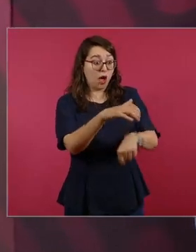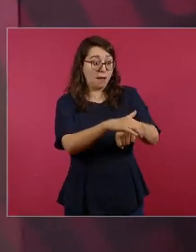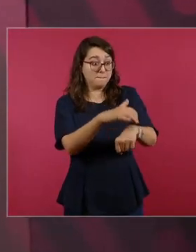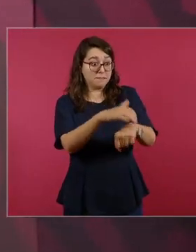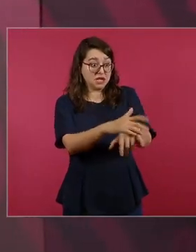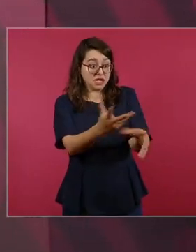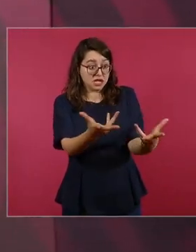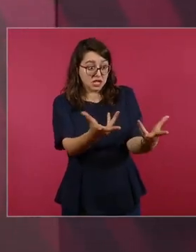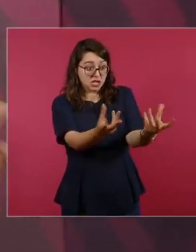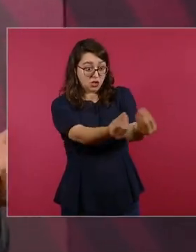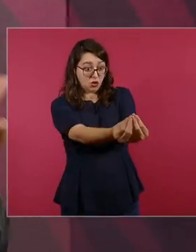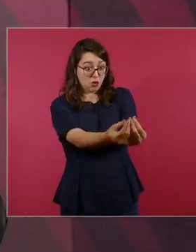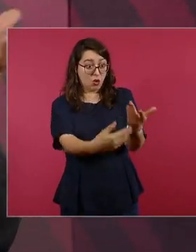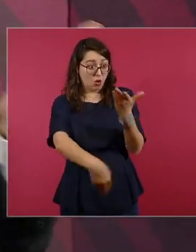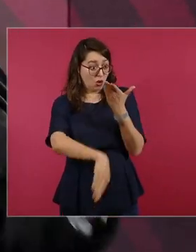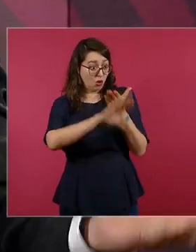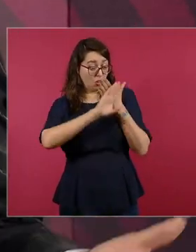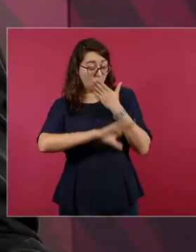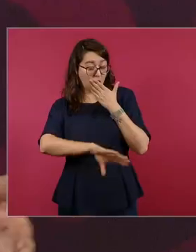que